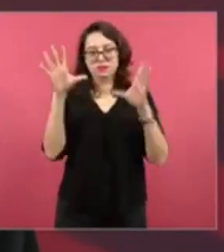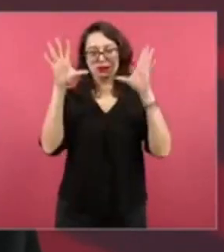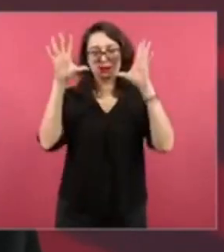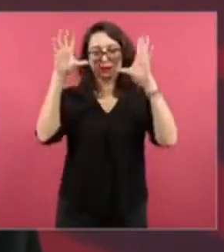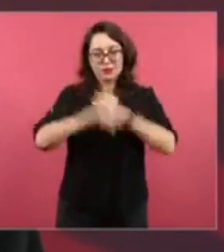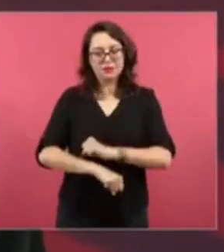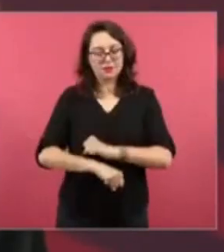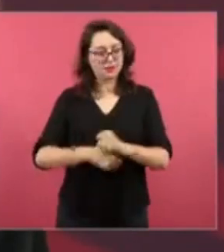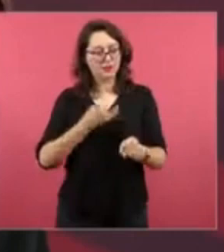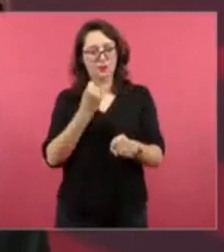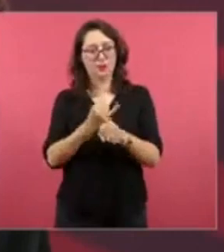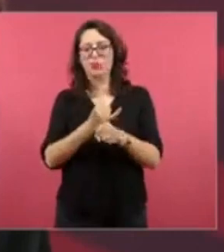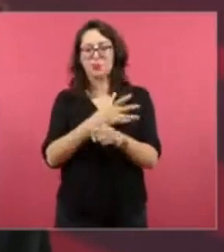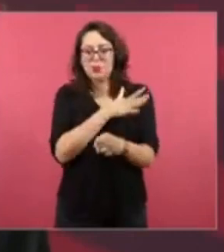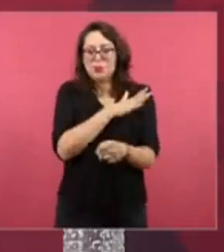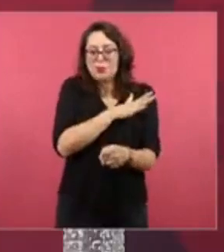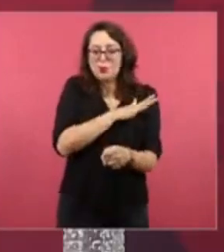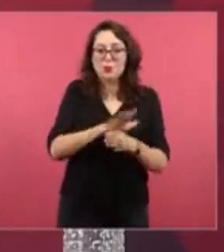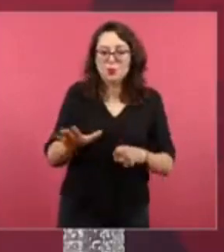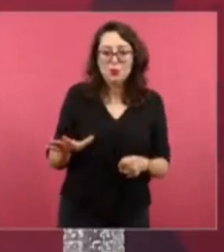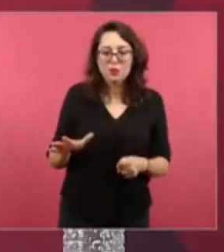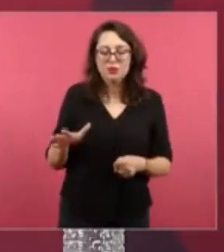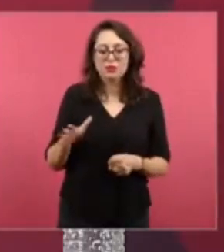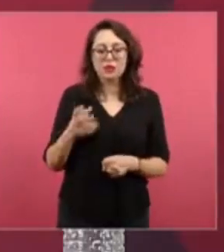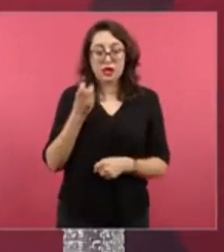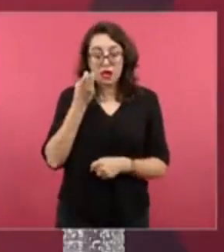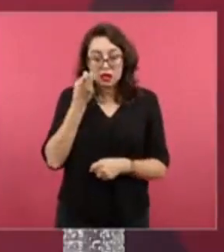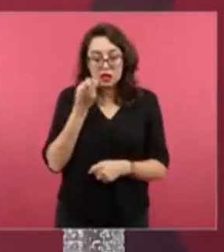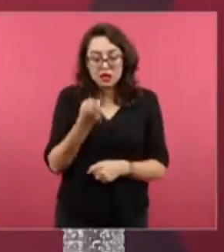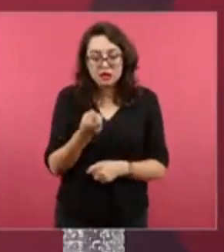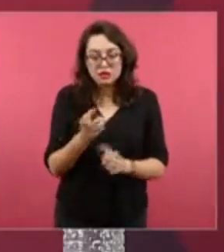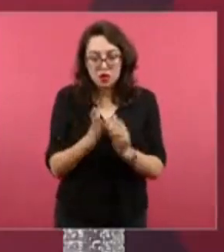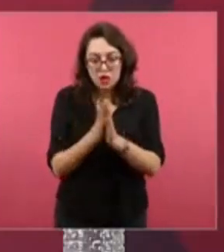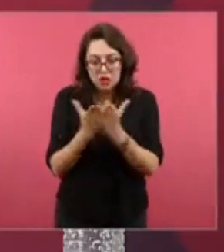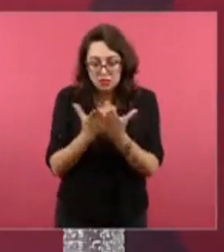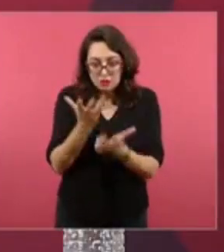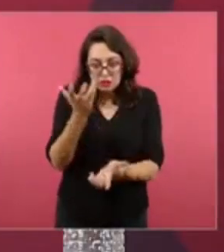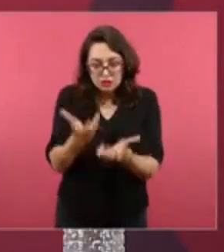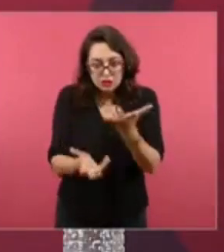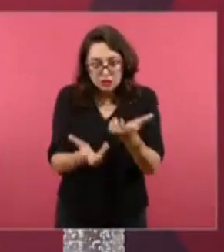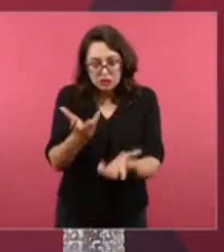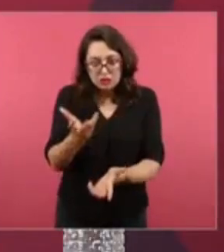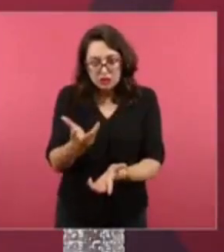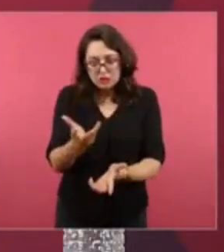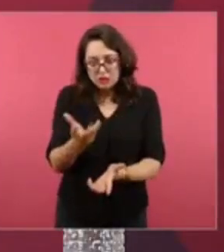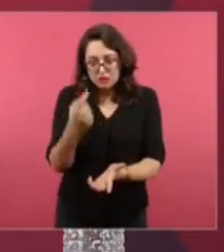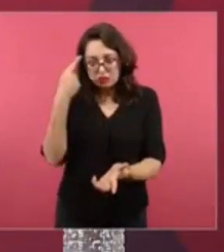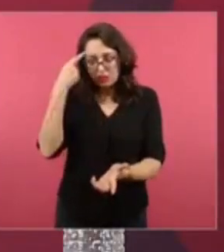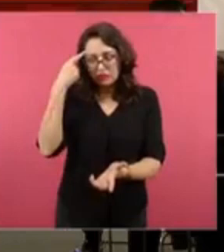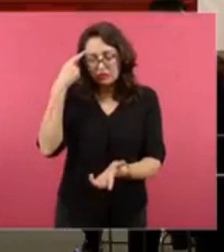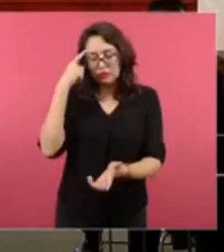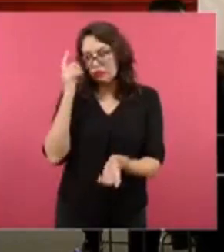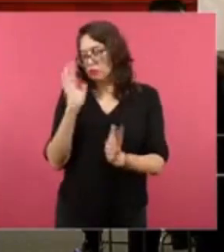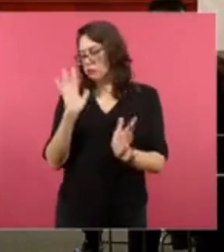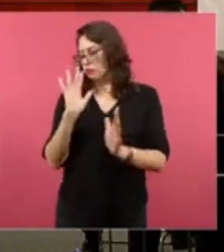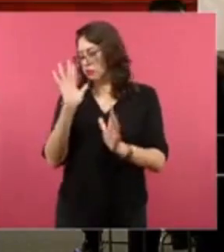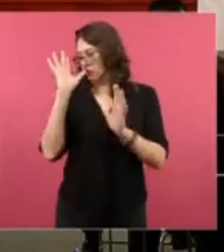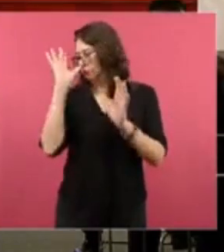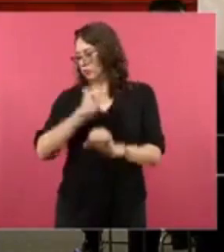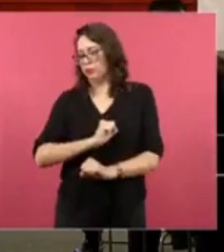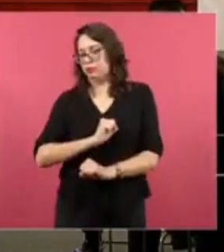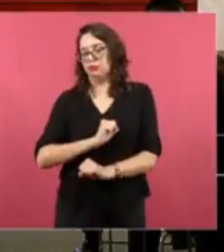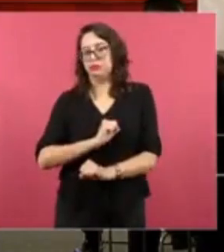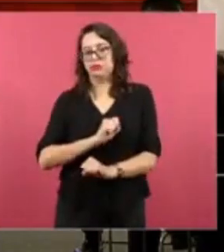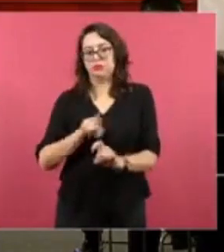no es una forma de cuestionar, no es una forma de crear, no es una forma de construir. Esta es una